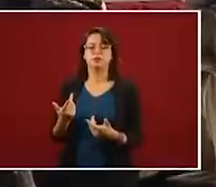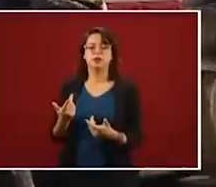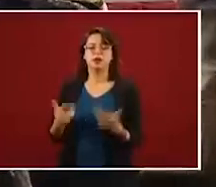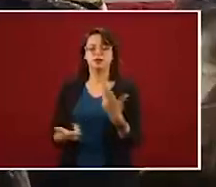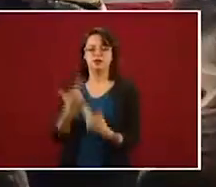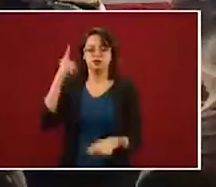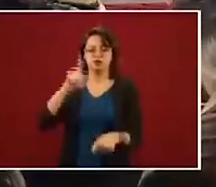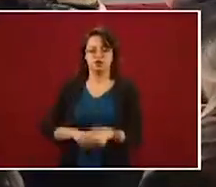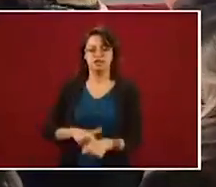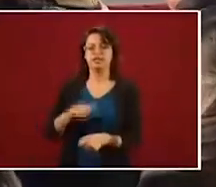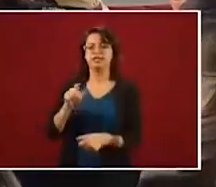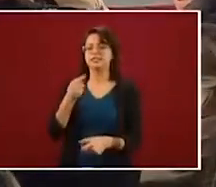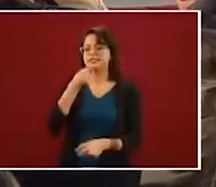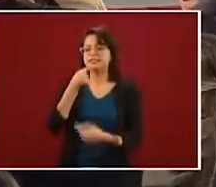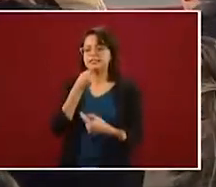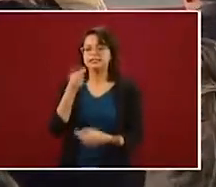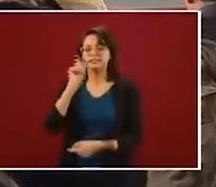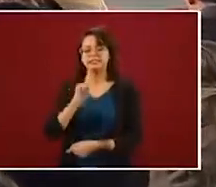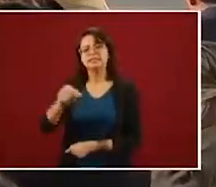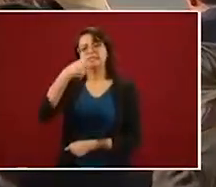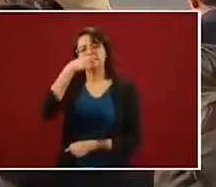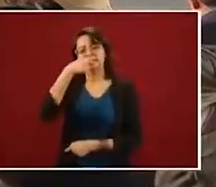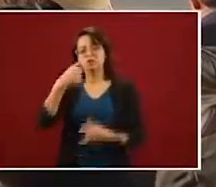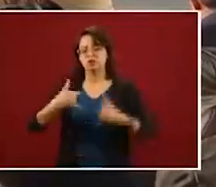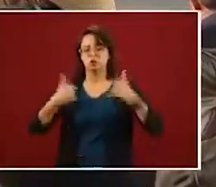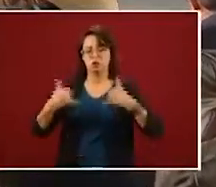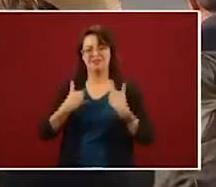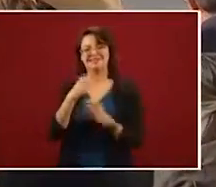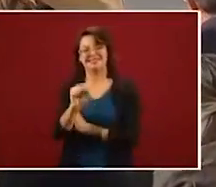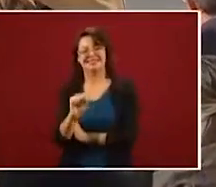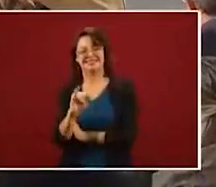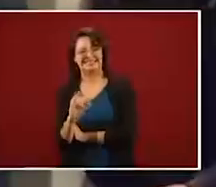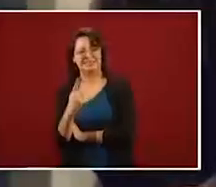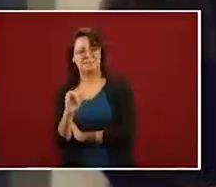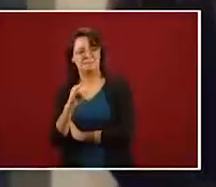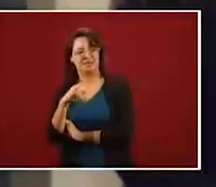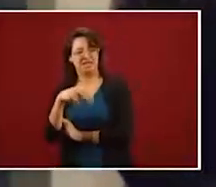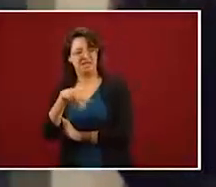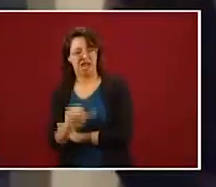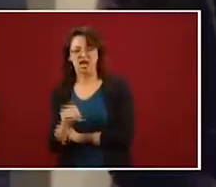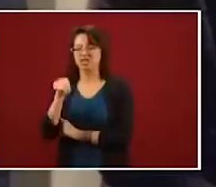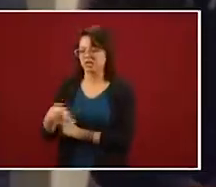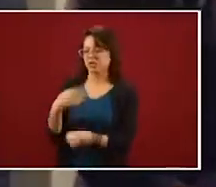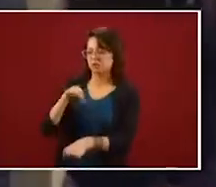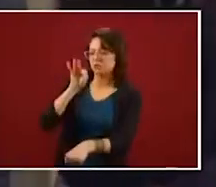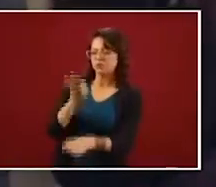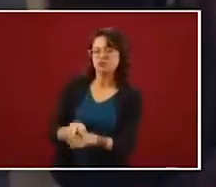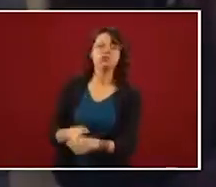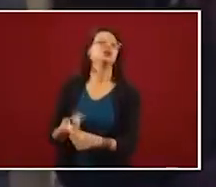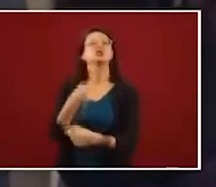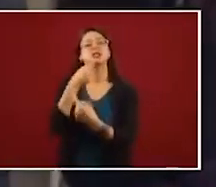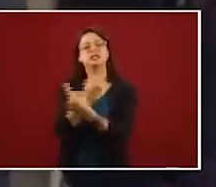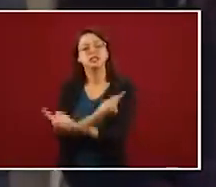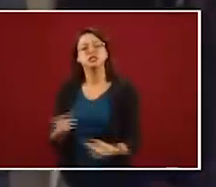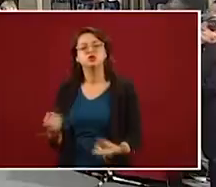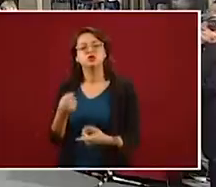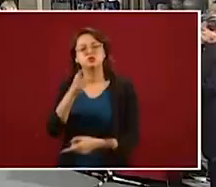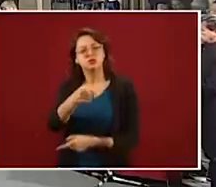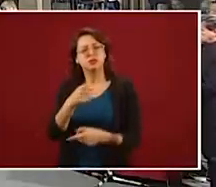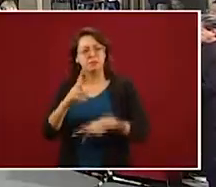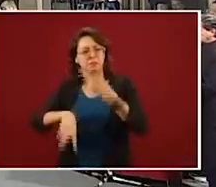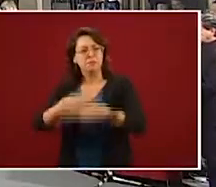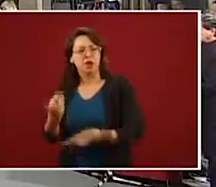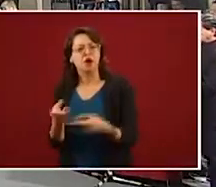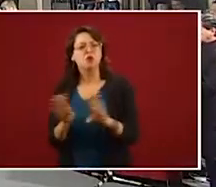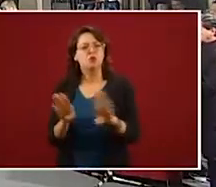y convocar al proyecto prioritario 26? ¿Cómo va eso, presidente, si me pudiera contestar? Y tengo una pregunta al secretario de Salud. No,